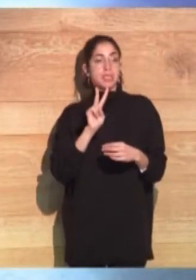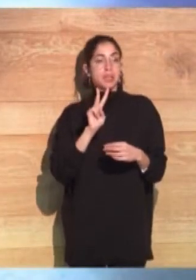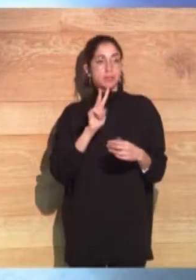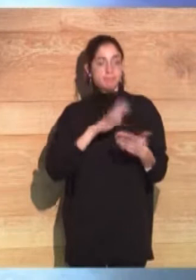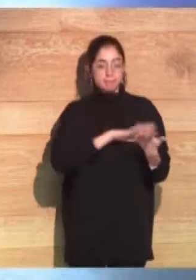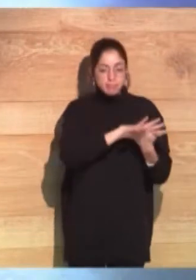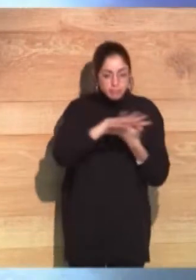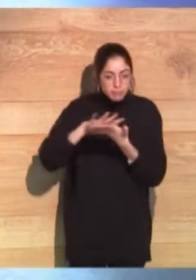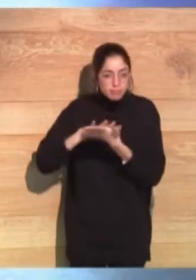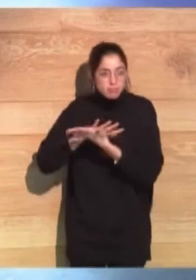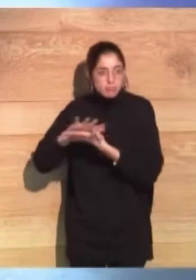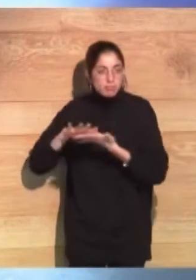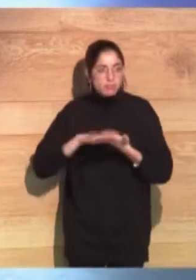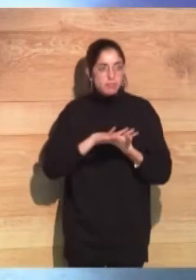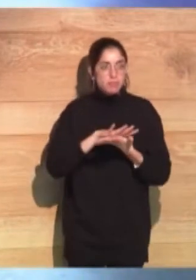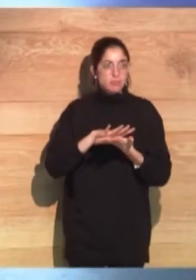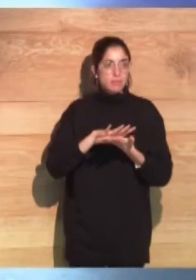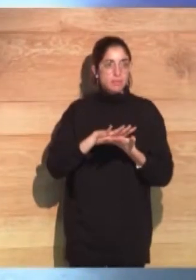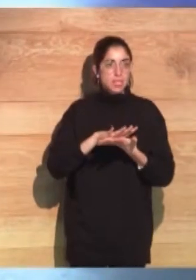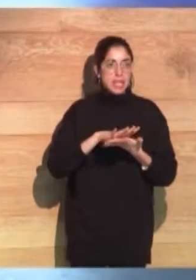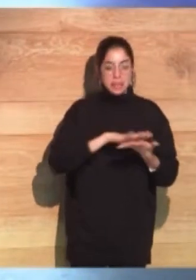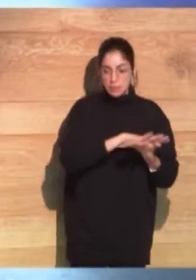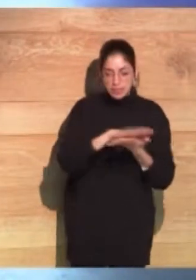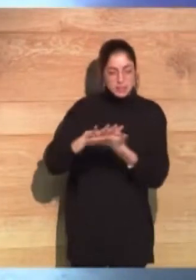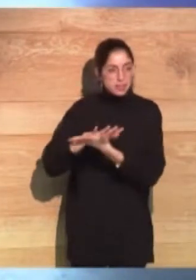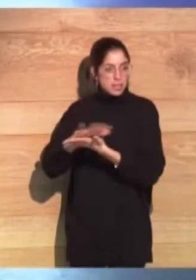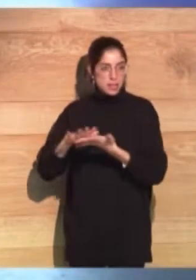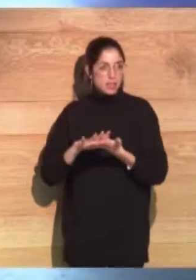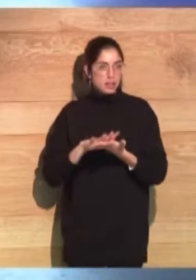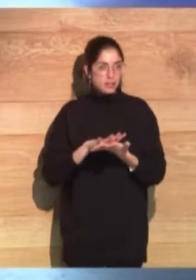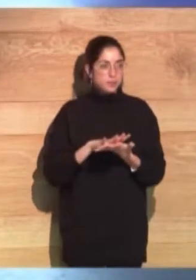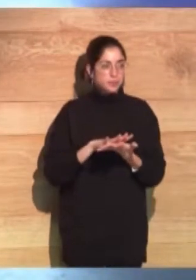la destrucción, la devastación